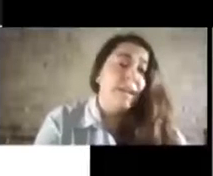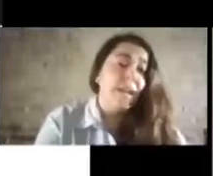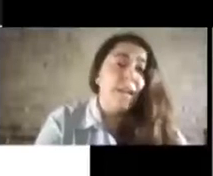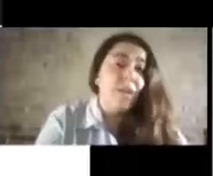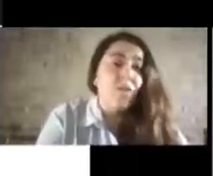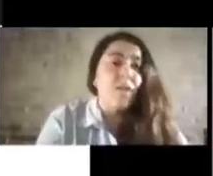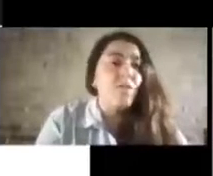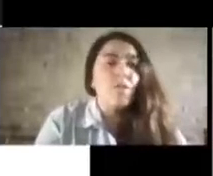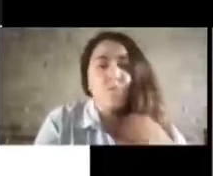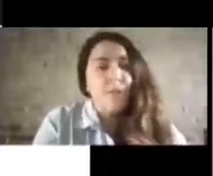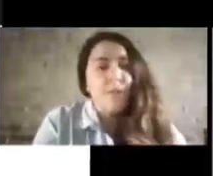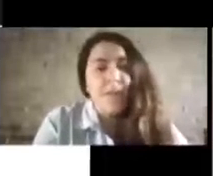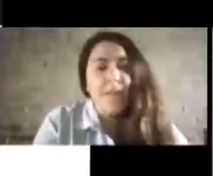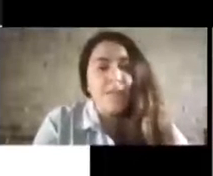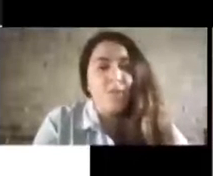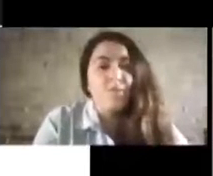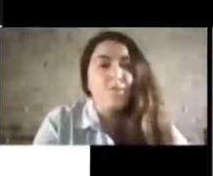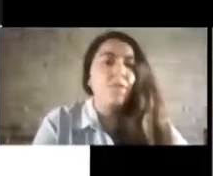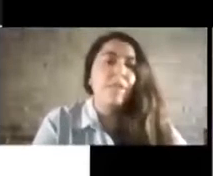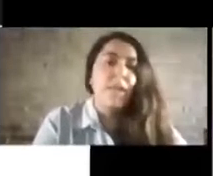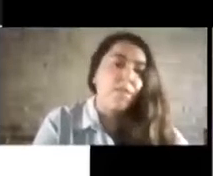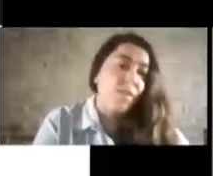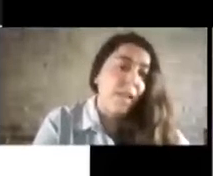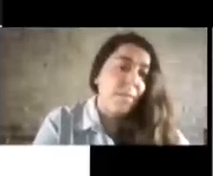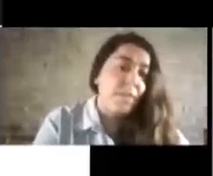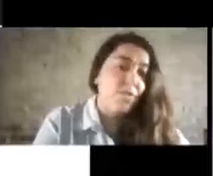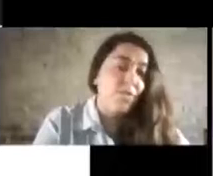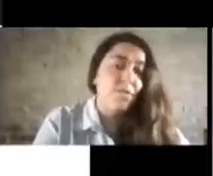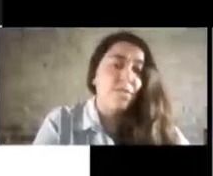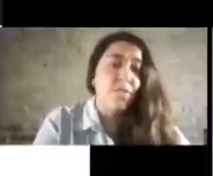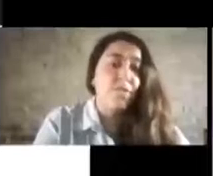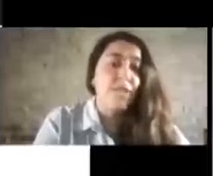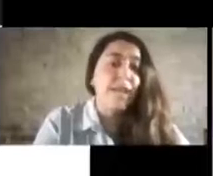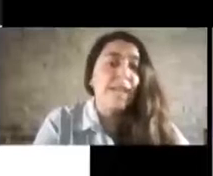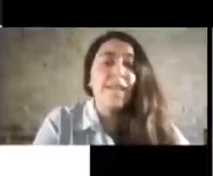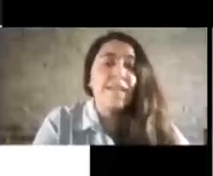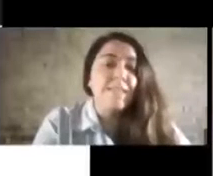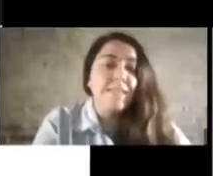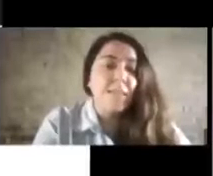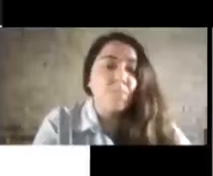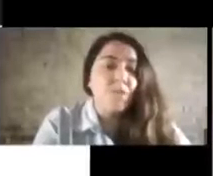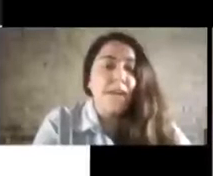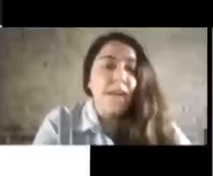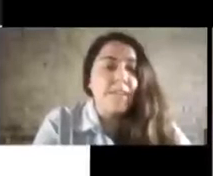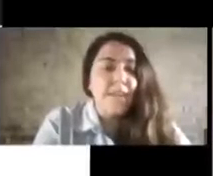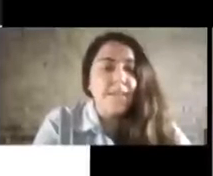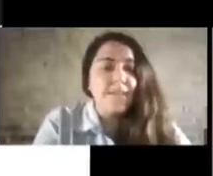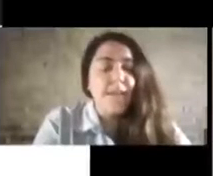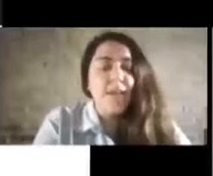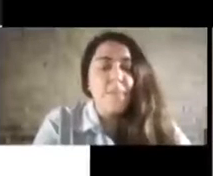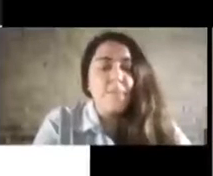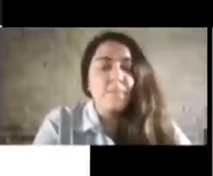les agradezco, esto es una pequeña introducción, les doy el paso con Roxana. César, muchas